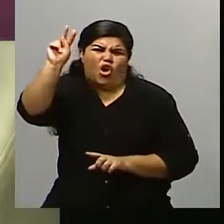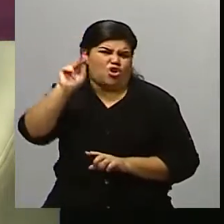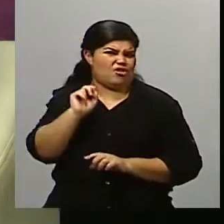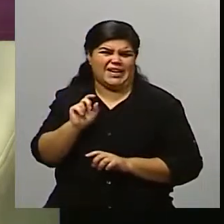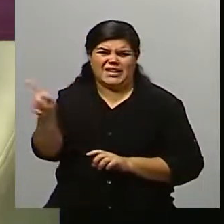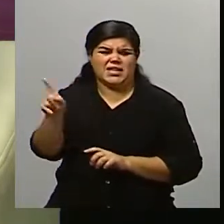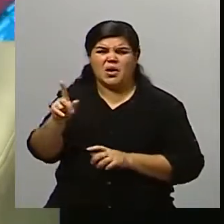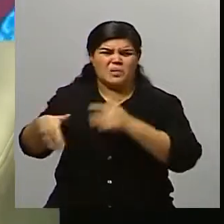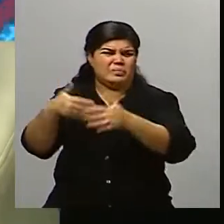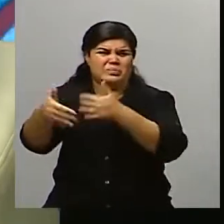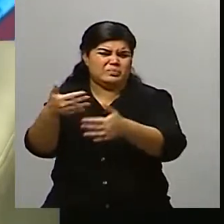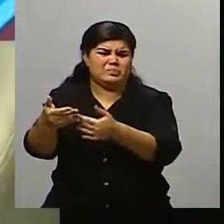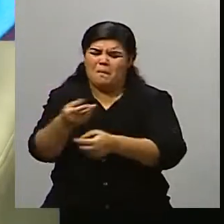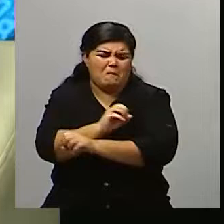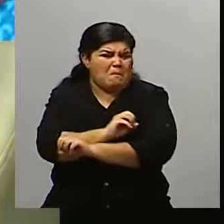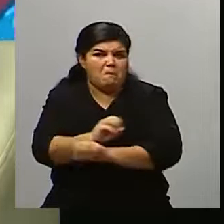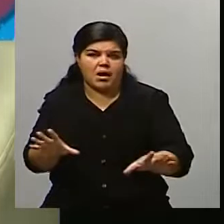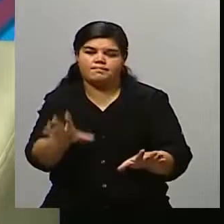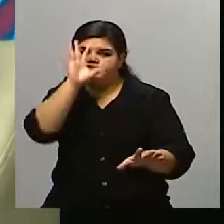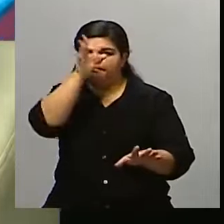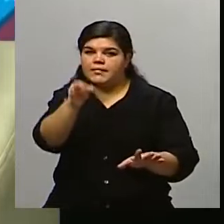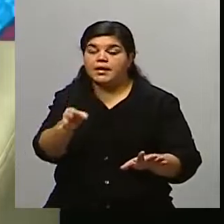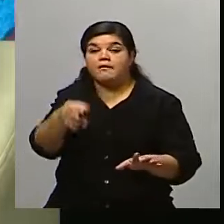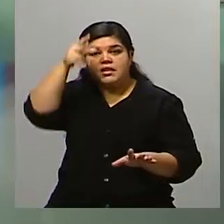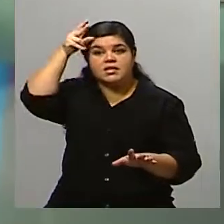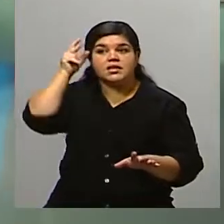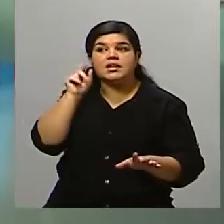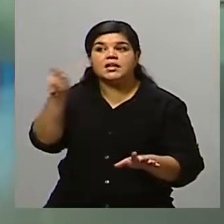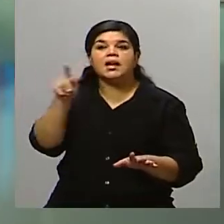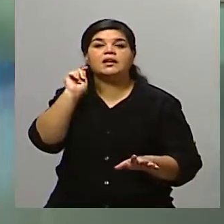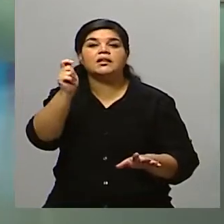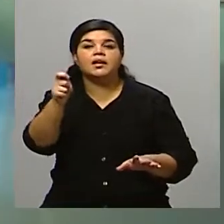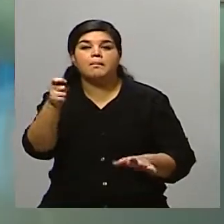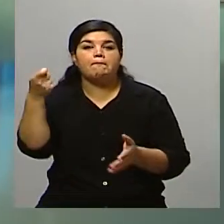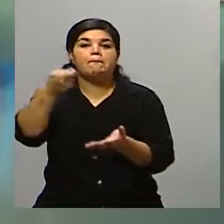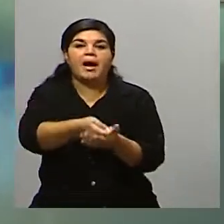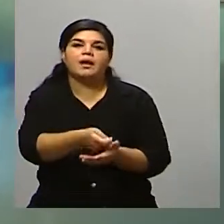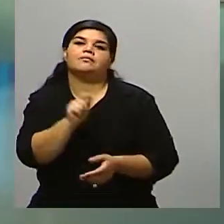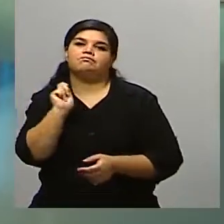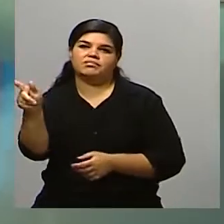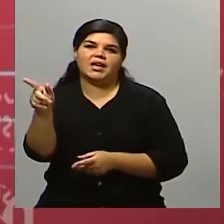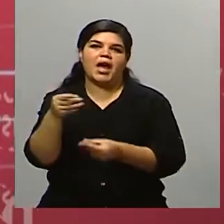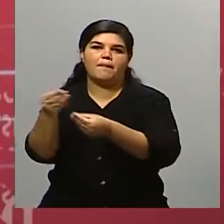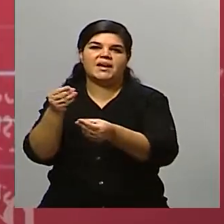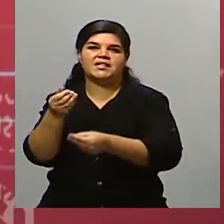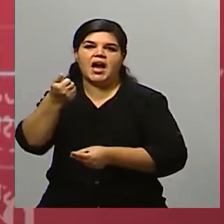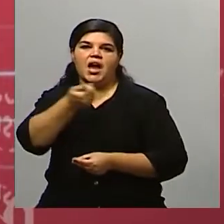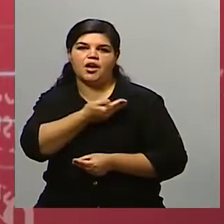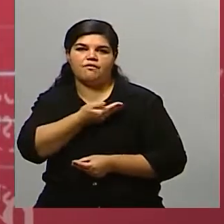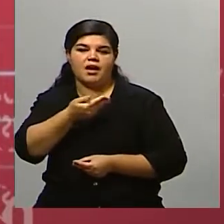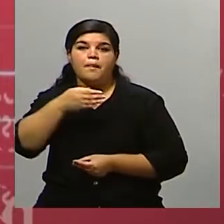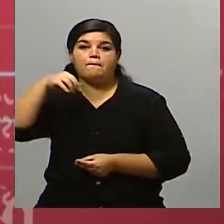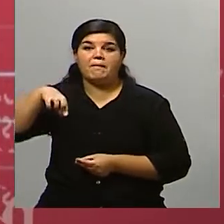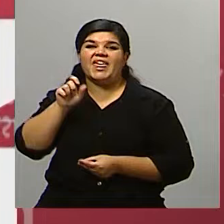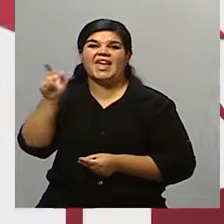Chile, puedo entender que tal vez a esta consultora la ha financiado la AFP chilena, digamos, ¿no? Para darle un mejor ranking que la Argentina.